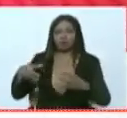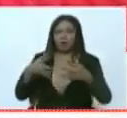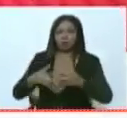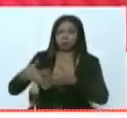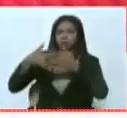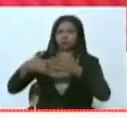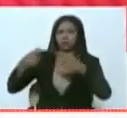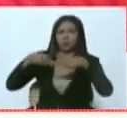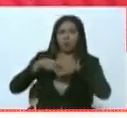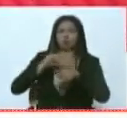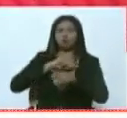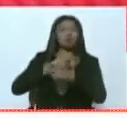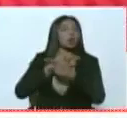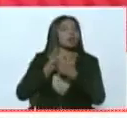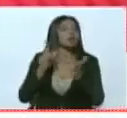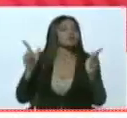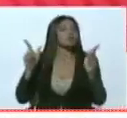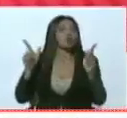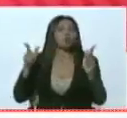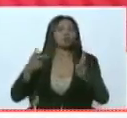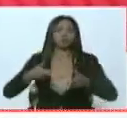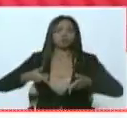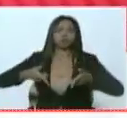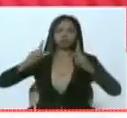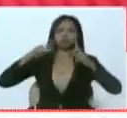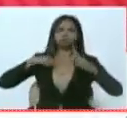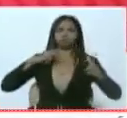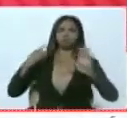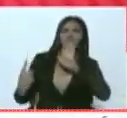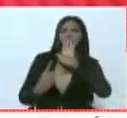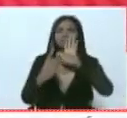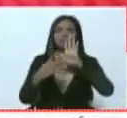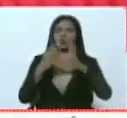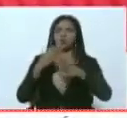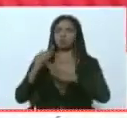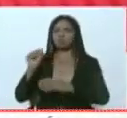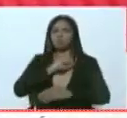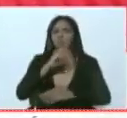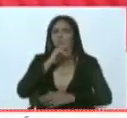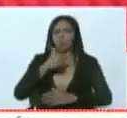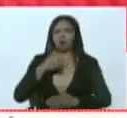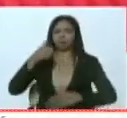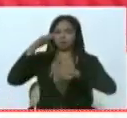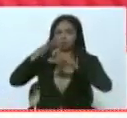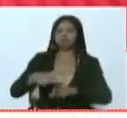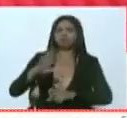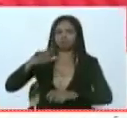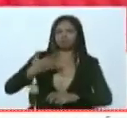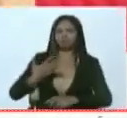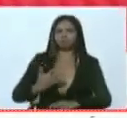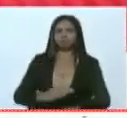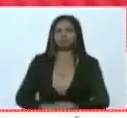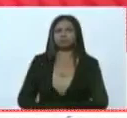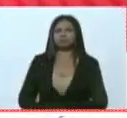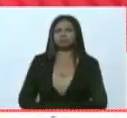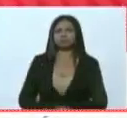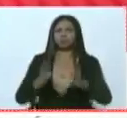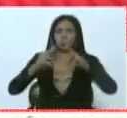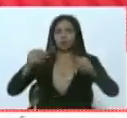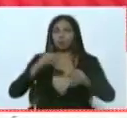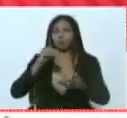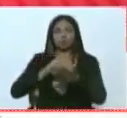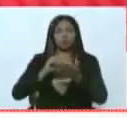Norteamérica. Estamos listos y prestos para enfrentarlos y derrotarlos en los campos que nos